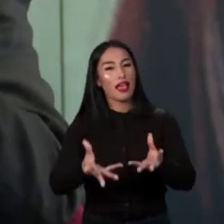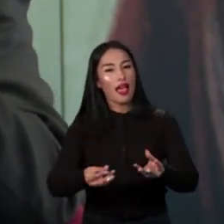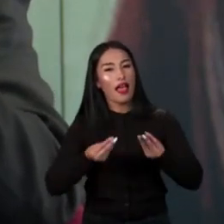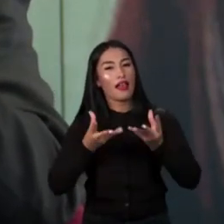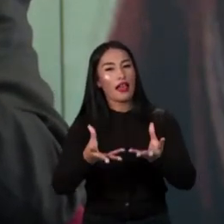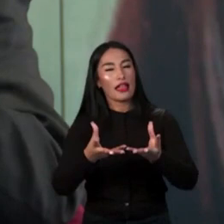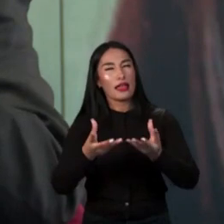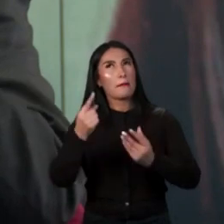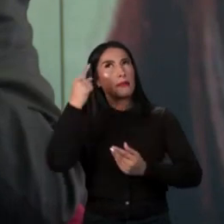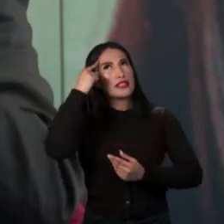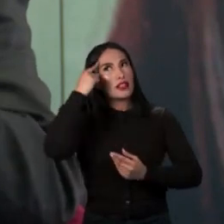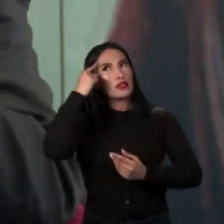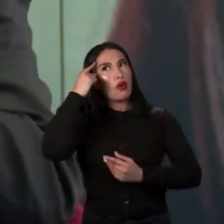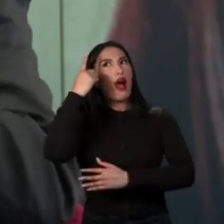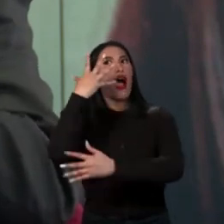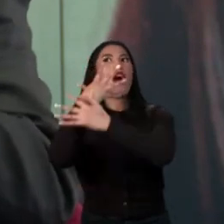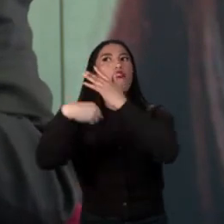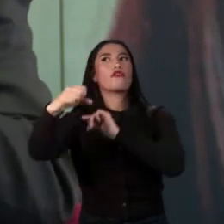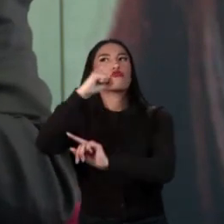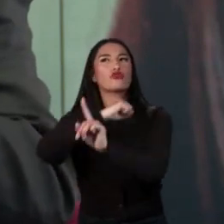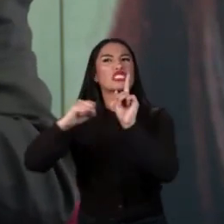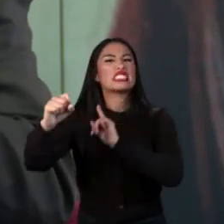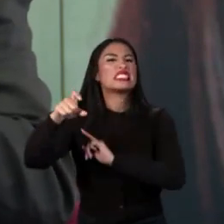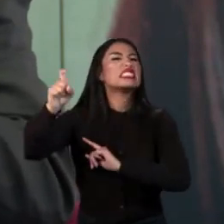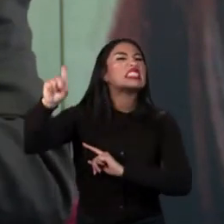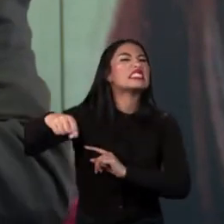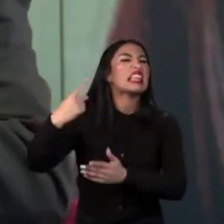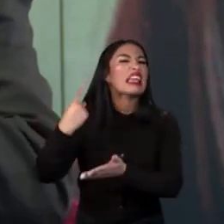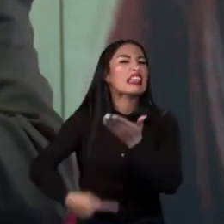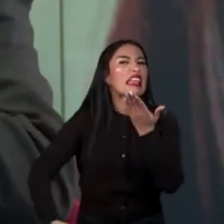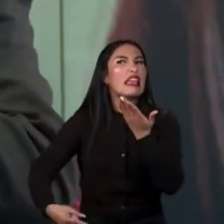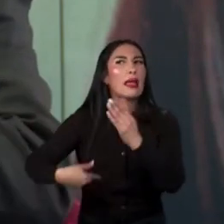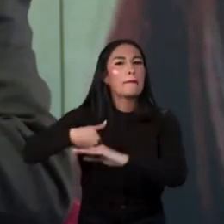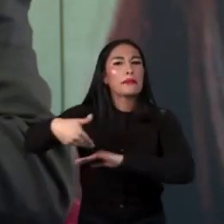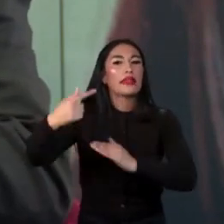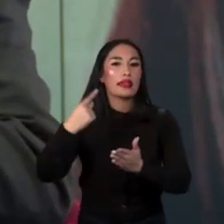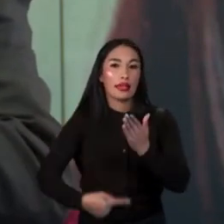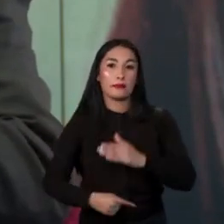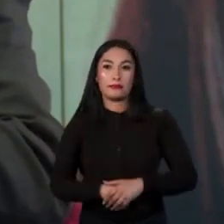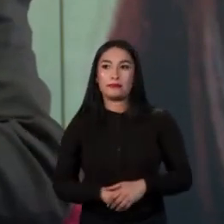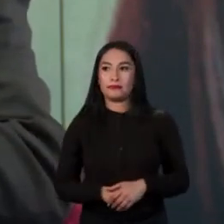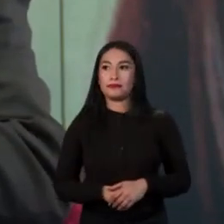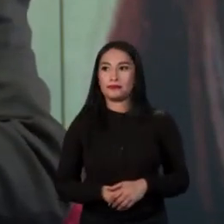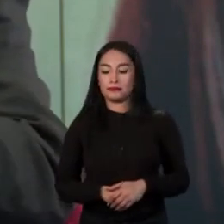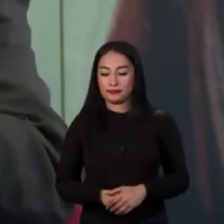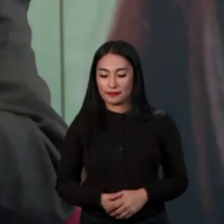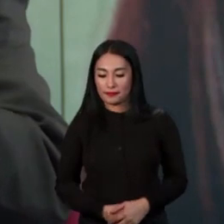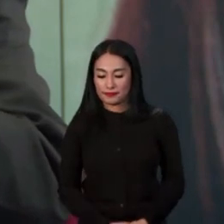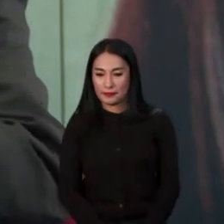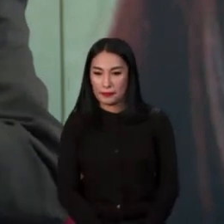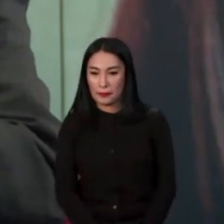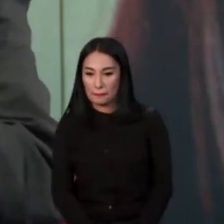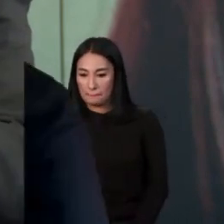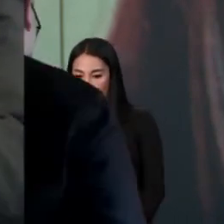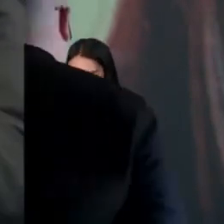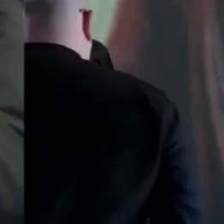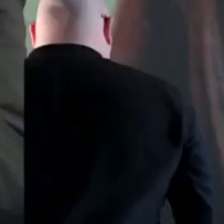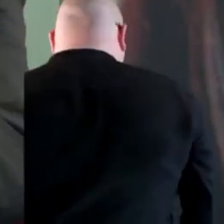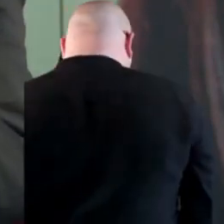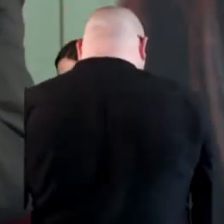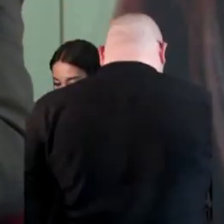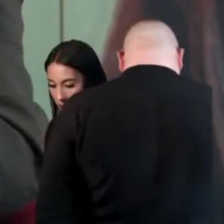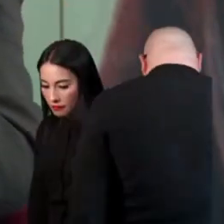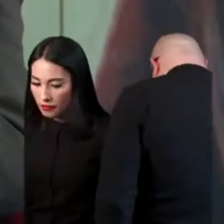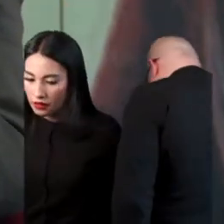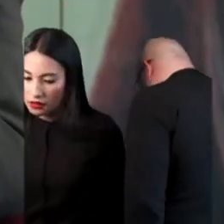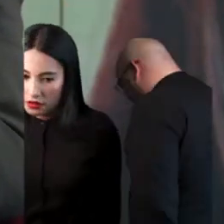está necesitando, qué es lo que la gente está pidiendo. Y estos nuevos retos intelectuales y de comunidad